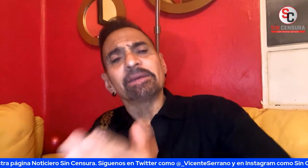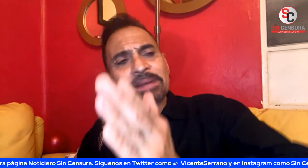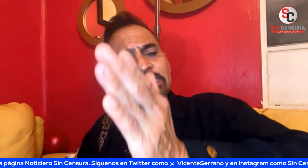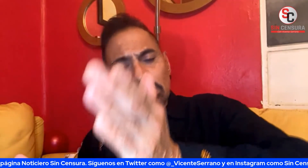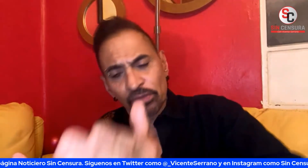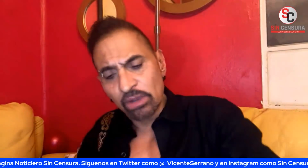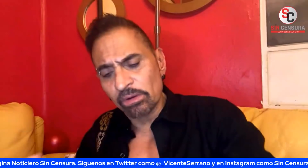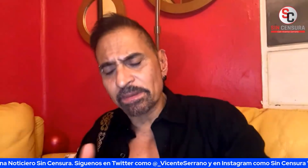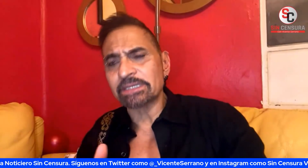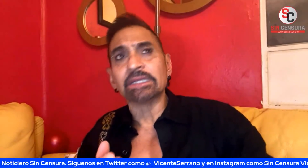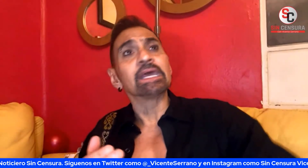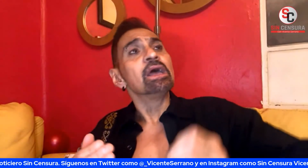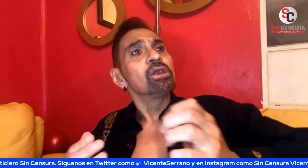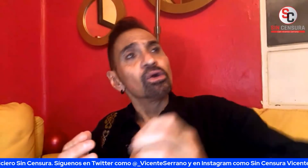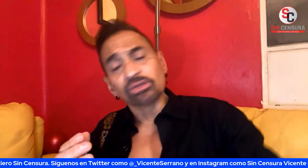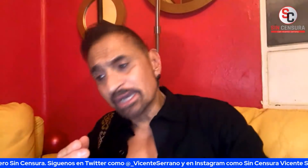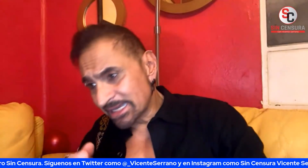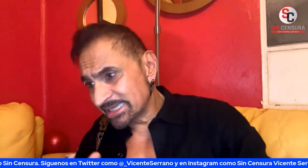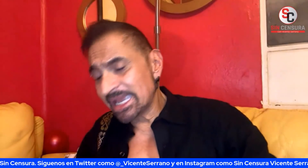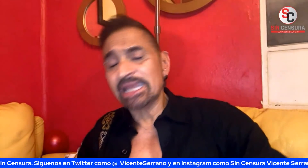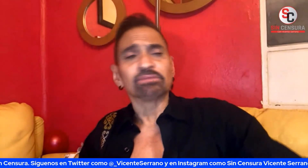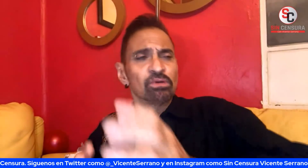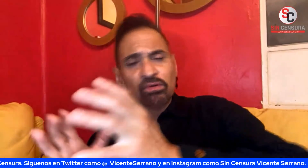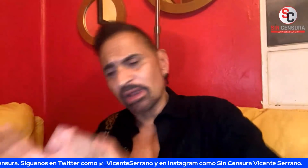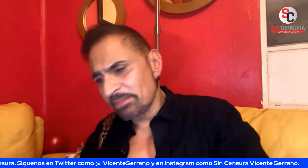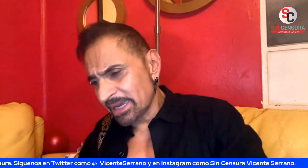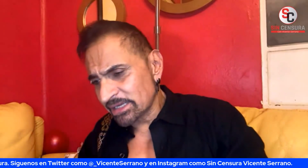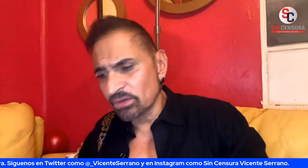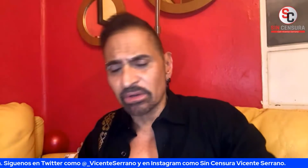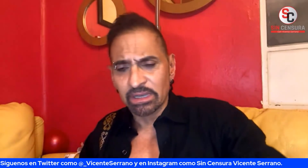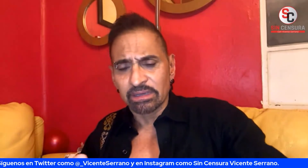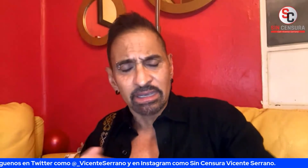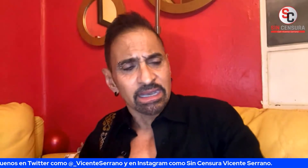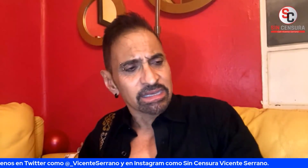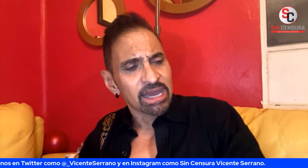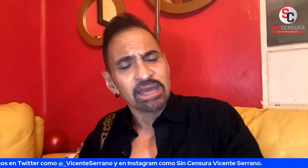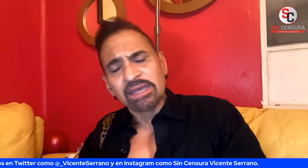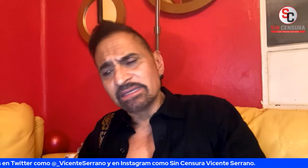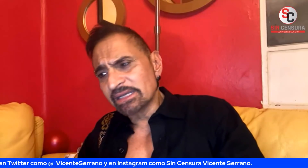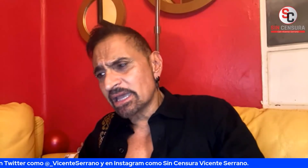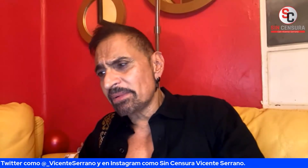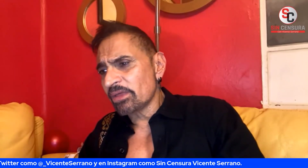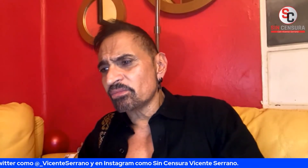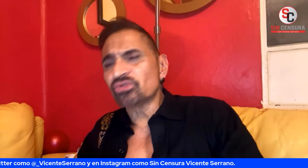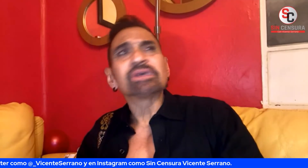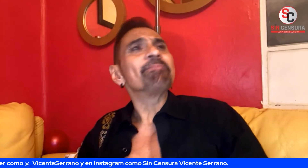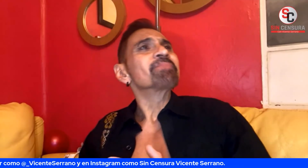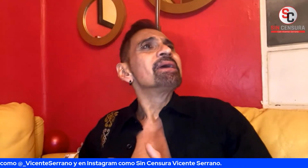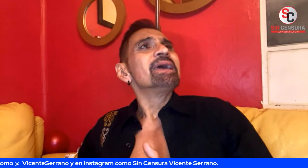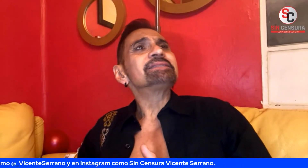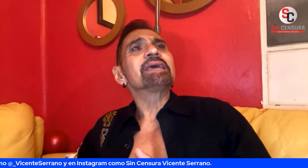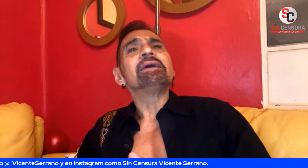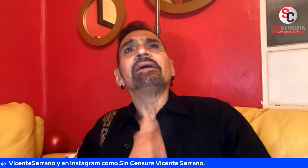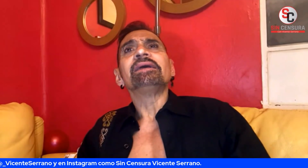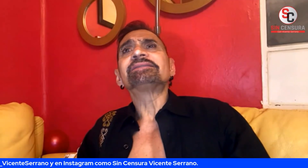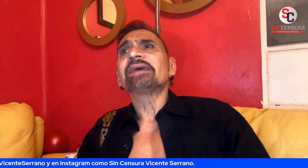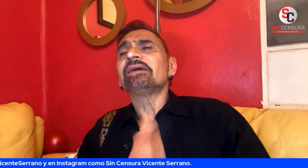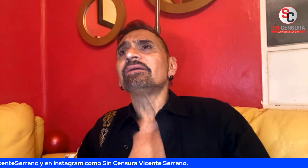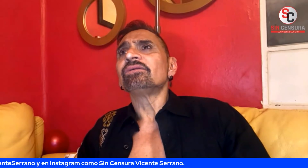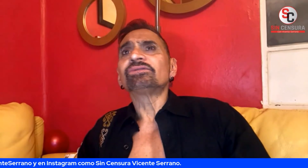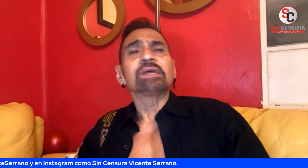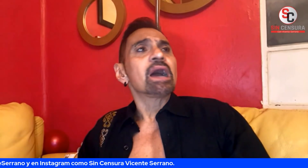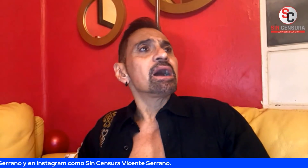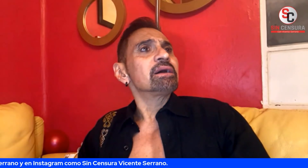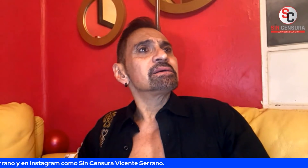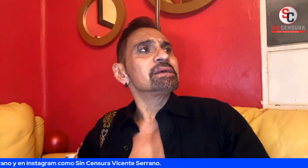de desaparecer, y lo dijo el presidente, los aranceles, bueno, lo de la migración que ya se ha hablado mucho. O sea, es